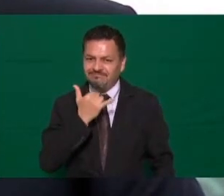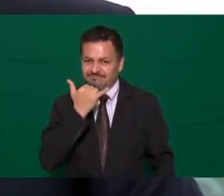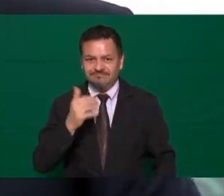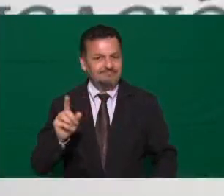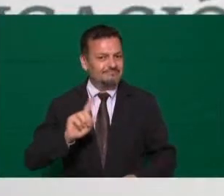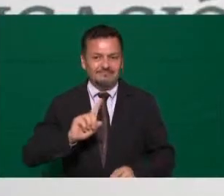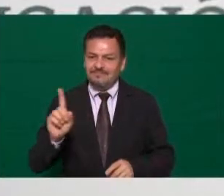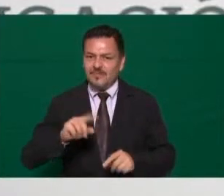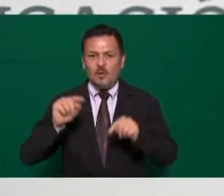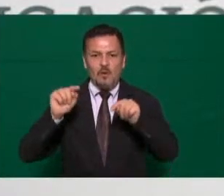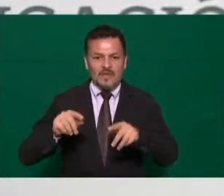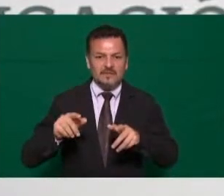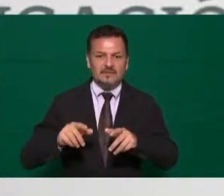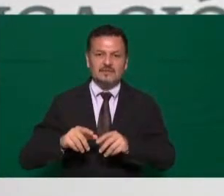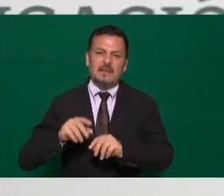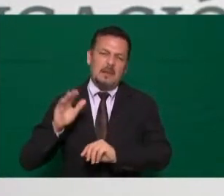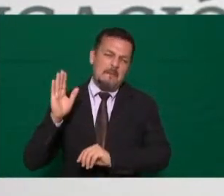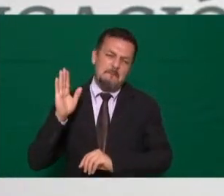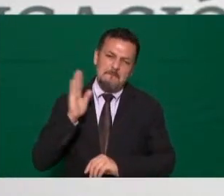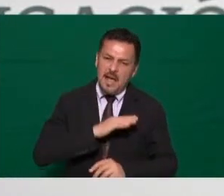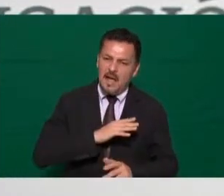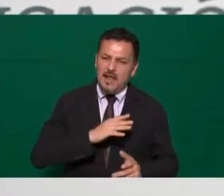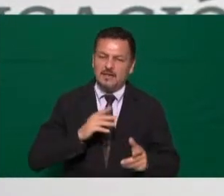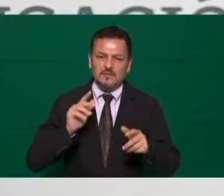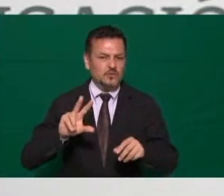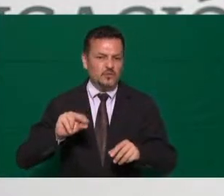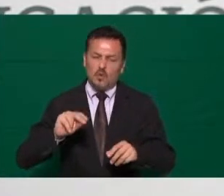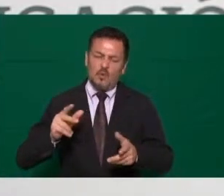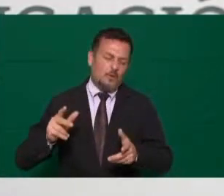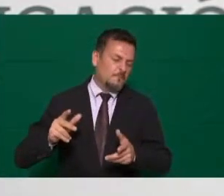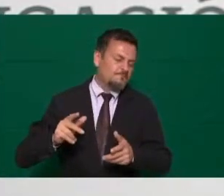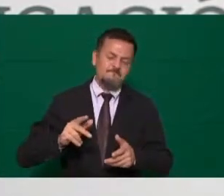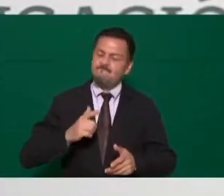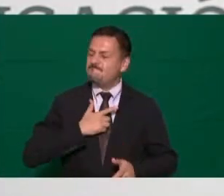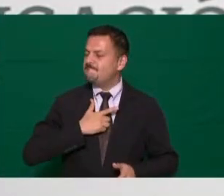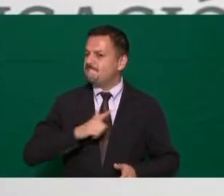una aseveración ofensiva.